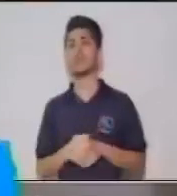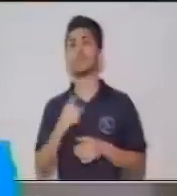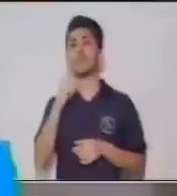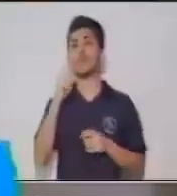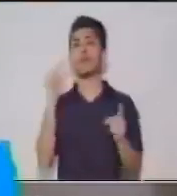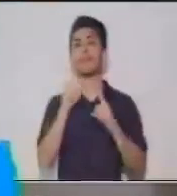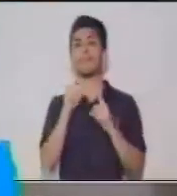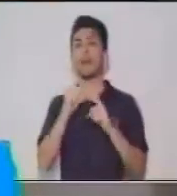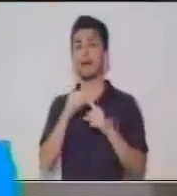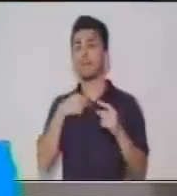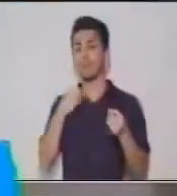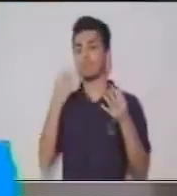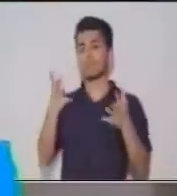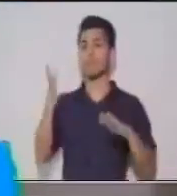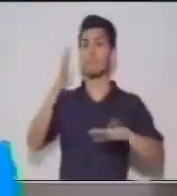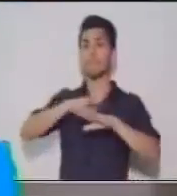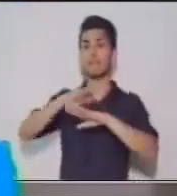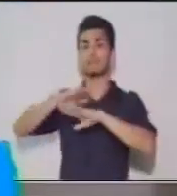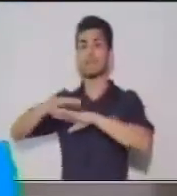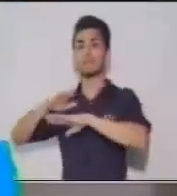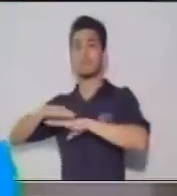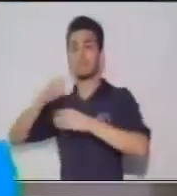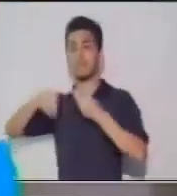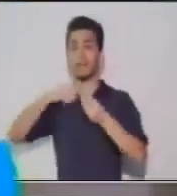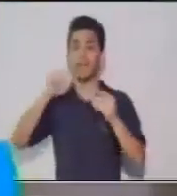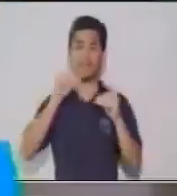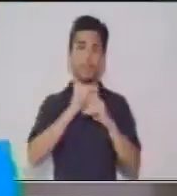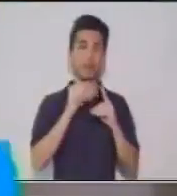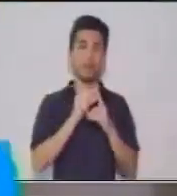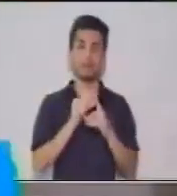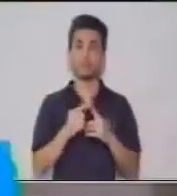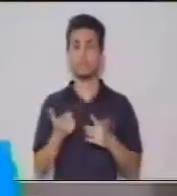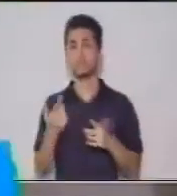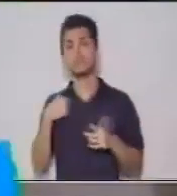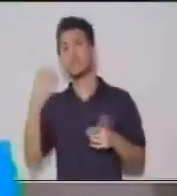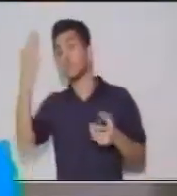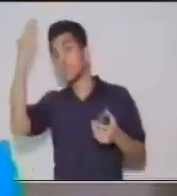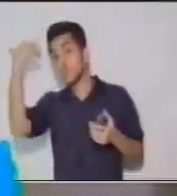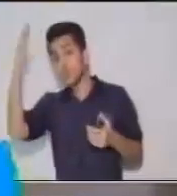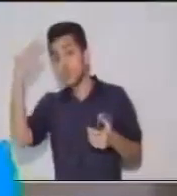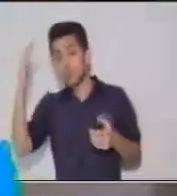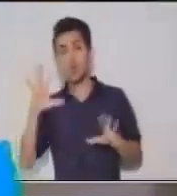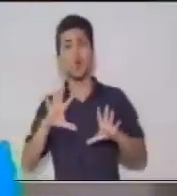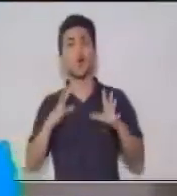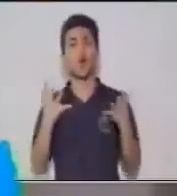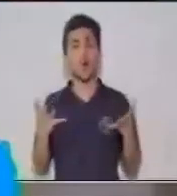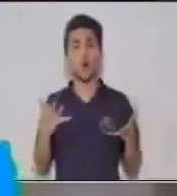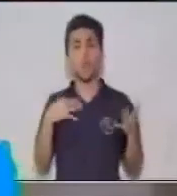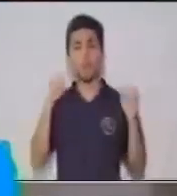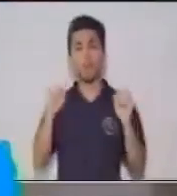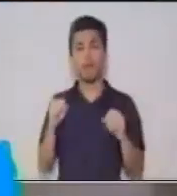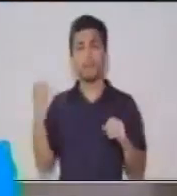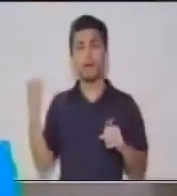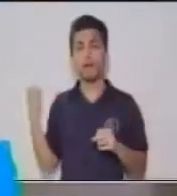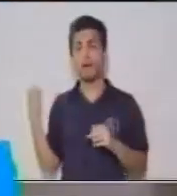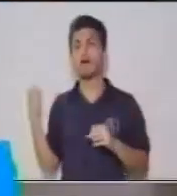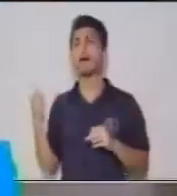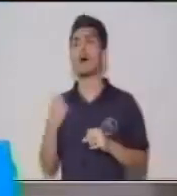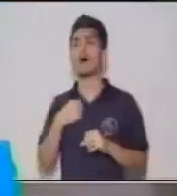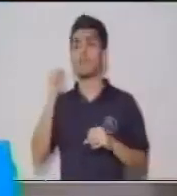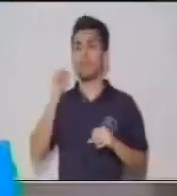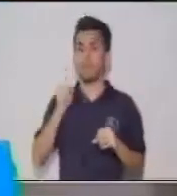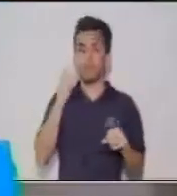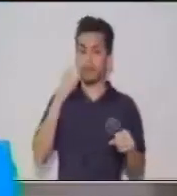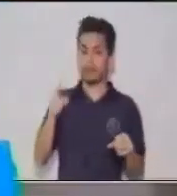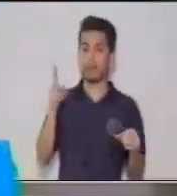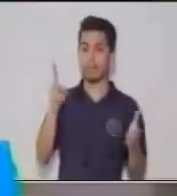podemos dar más familia de palabras. Y si no sabemos cómo podemos llevarlo a cabo, podemos acudir